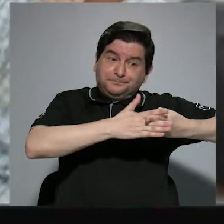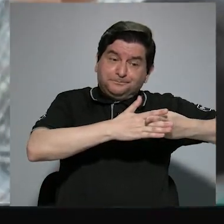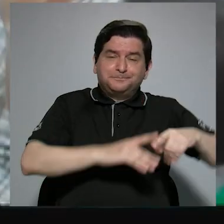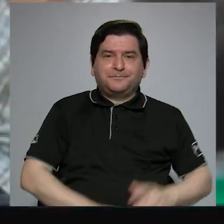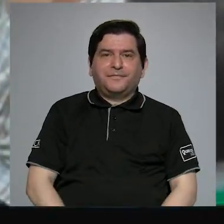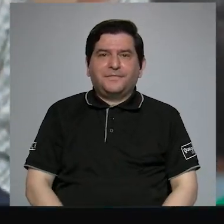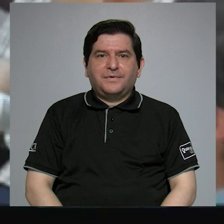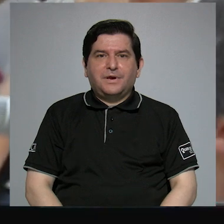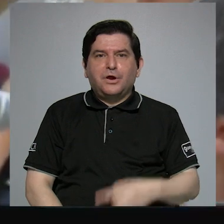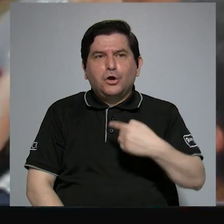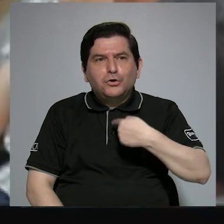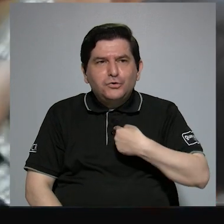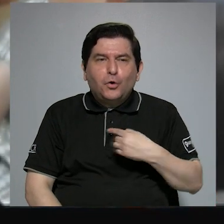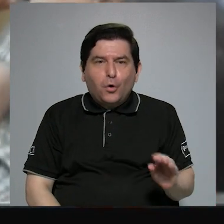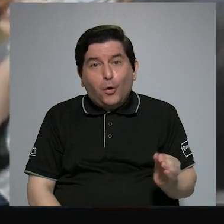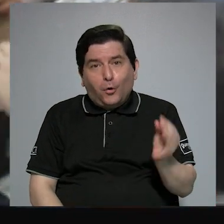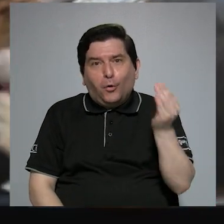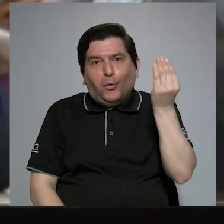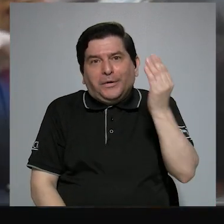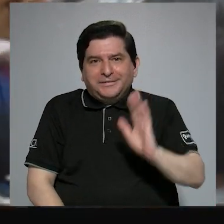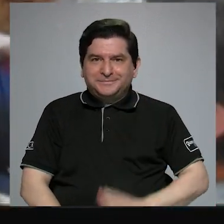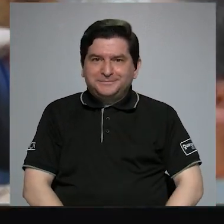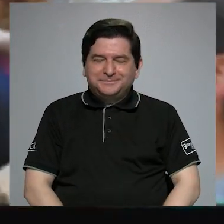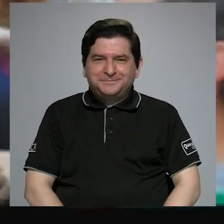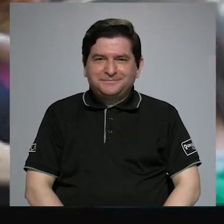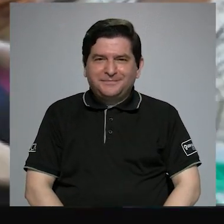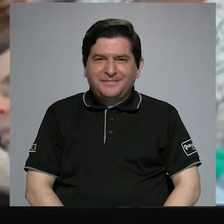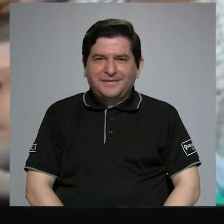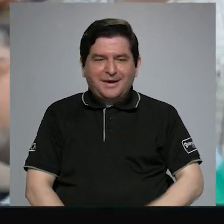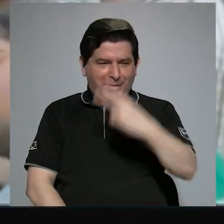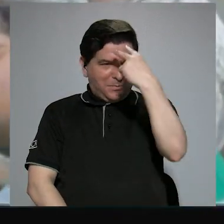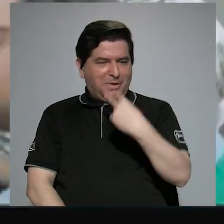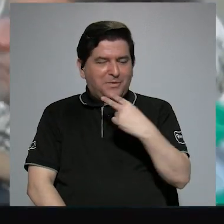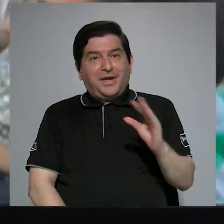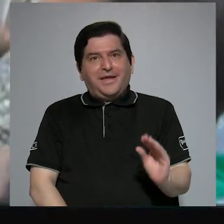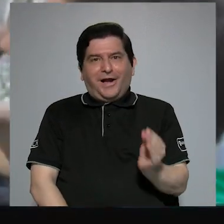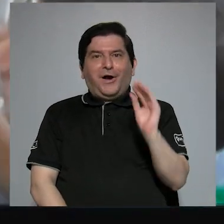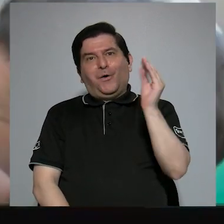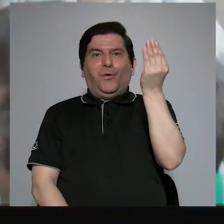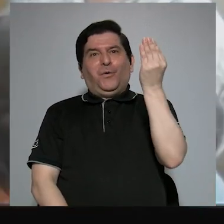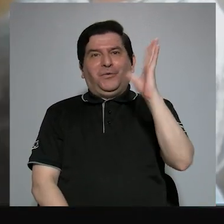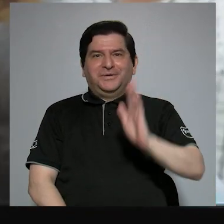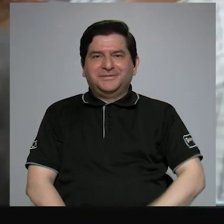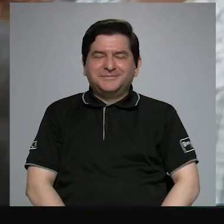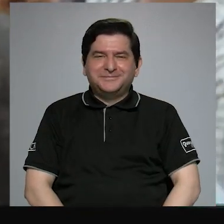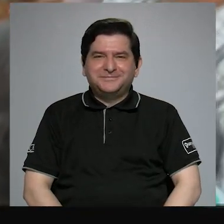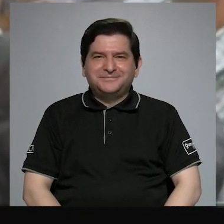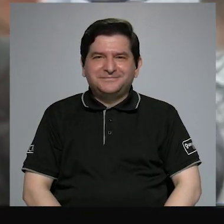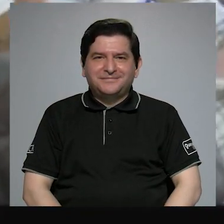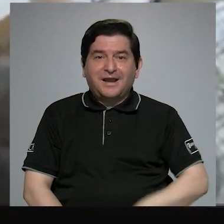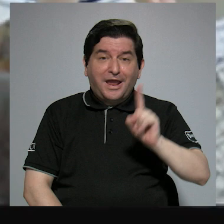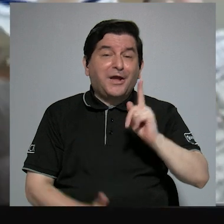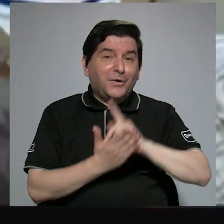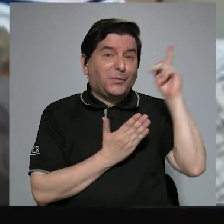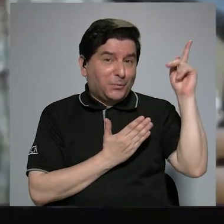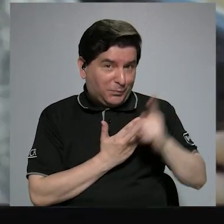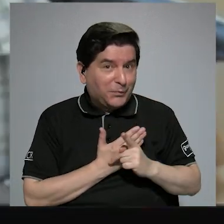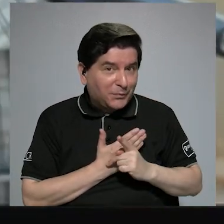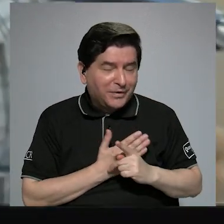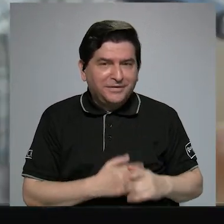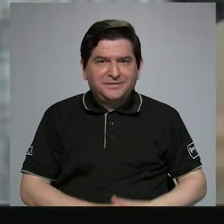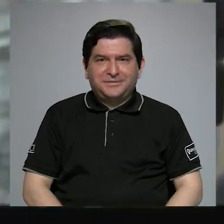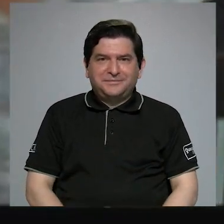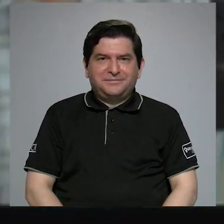iniciando, pues obviamente era más joven, entonces me veía más joven. Y en uno de los